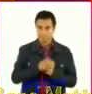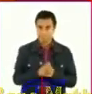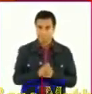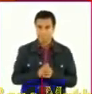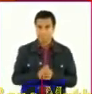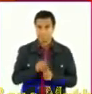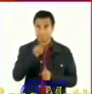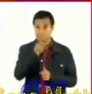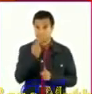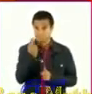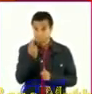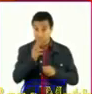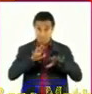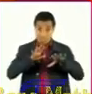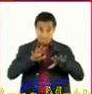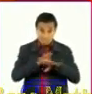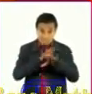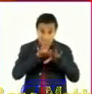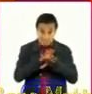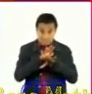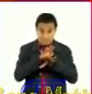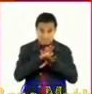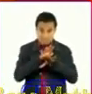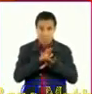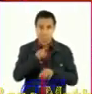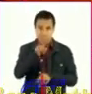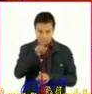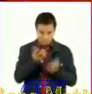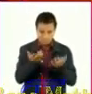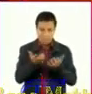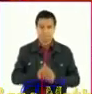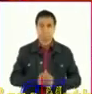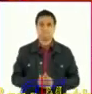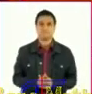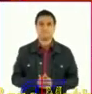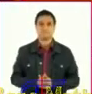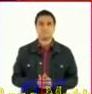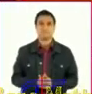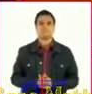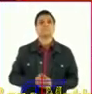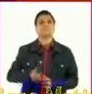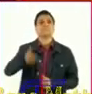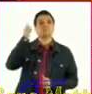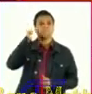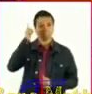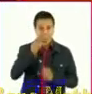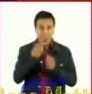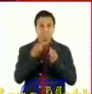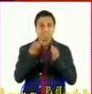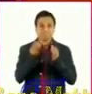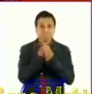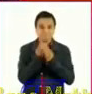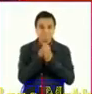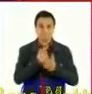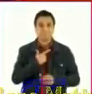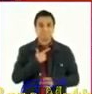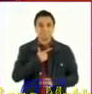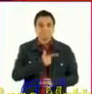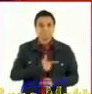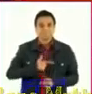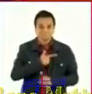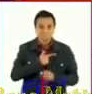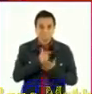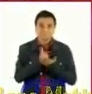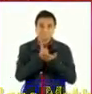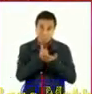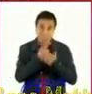necesario ajustarlo, no duden en hacerlo. Esperamos que hayan disfrutado mucho esta sesión y que les haya resultado